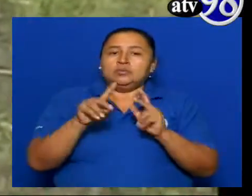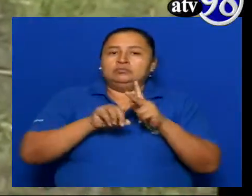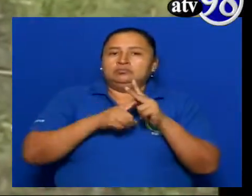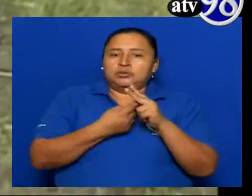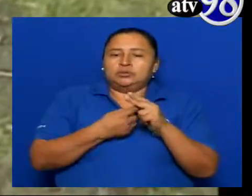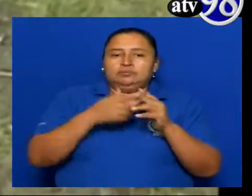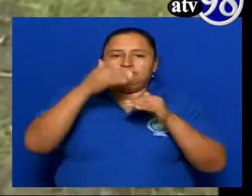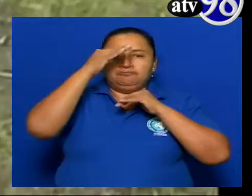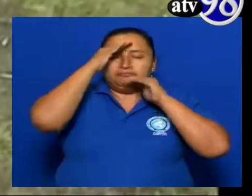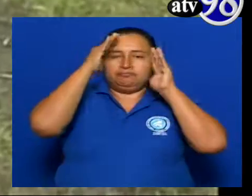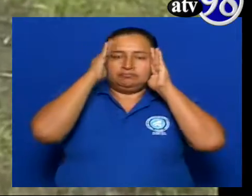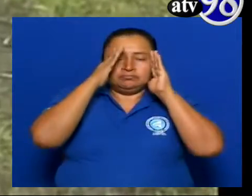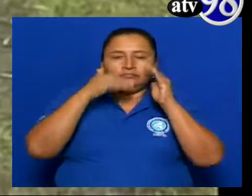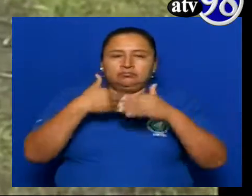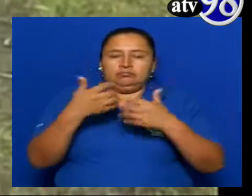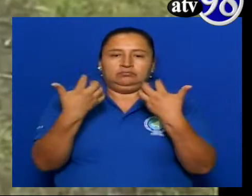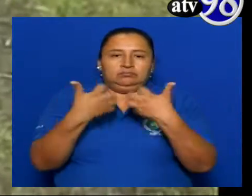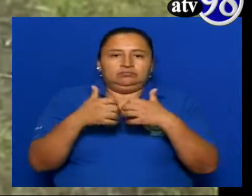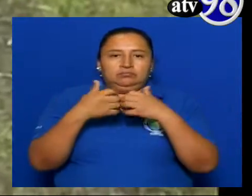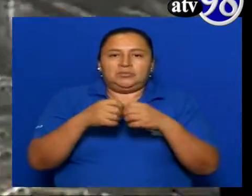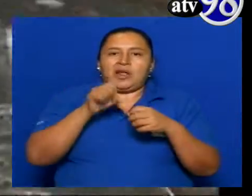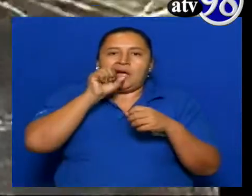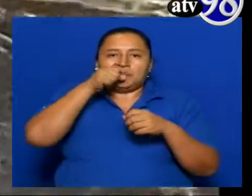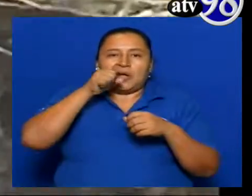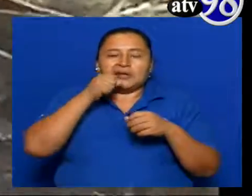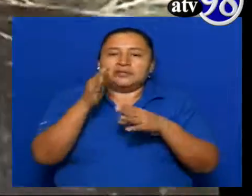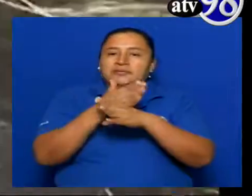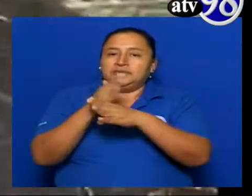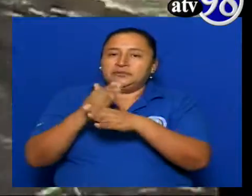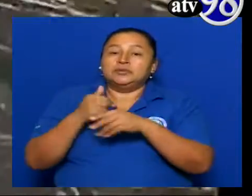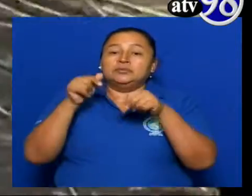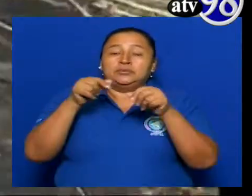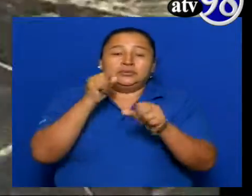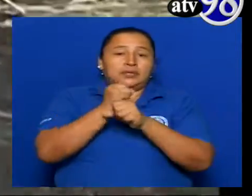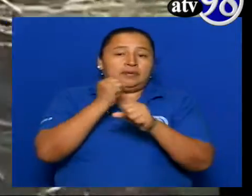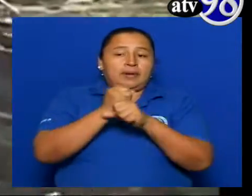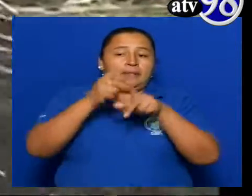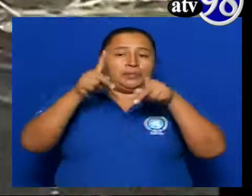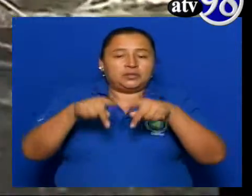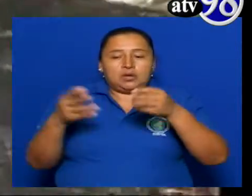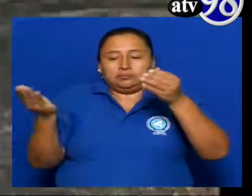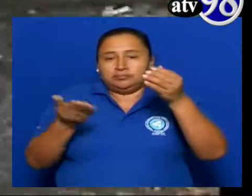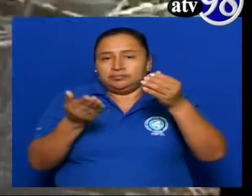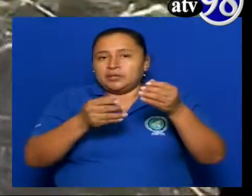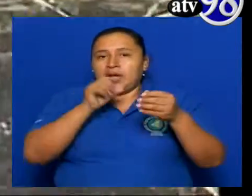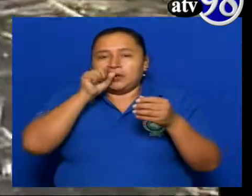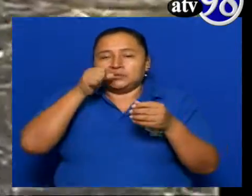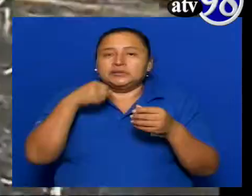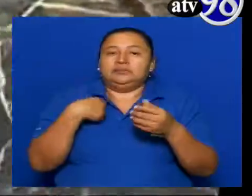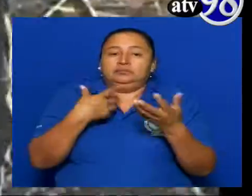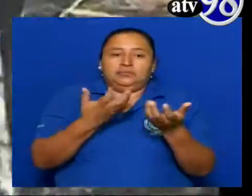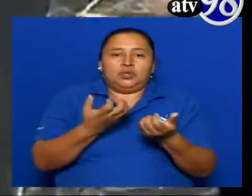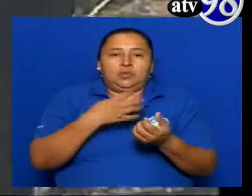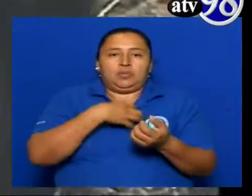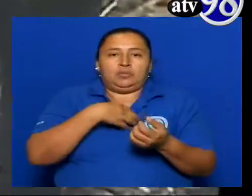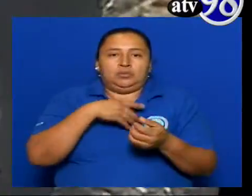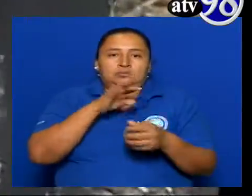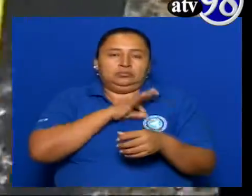de privatización de los ingenios azucareros, donde laboraban estos cañeros que reclamaban su pasivo